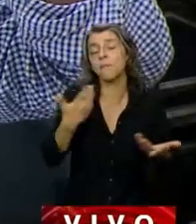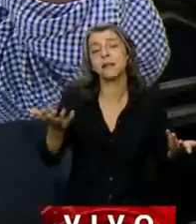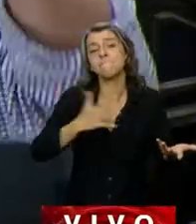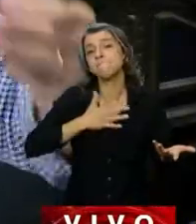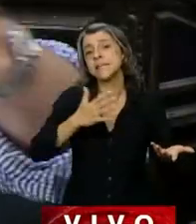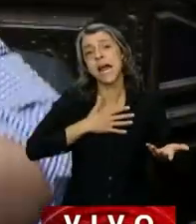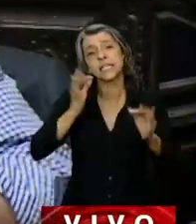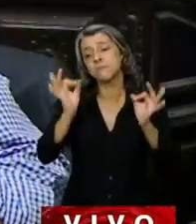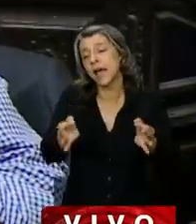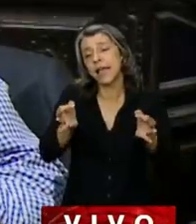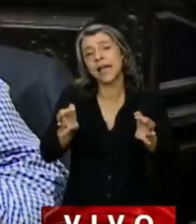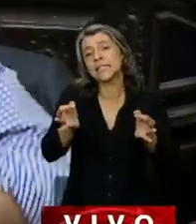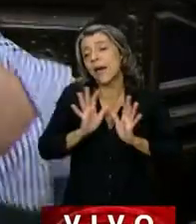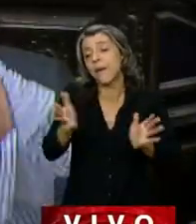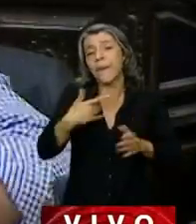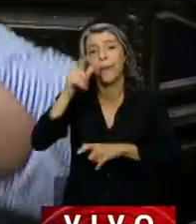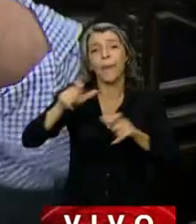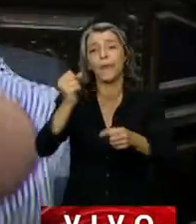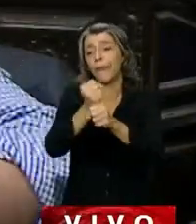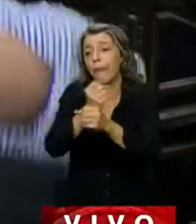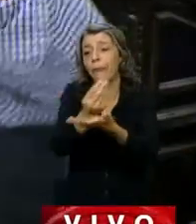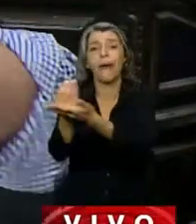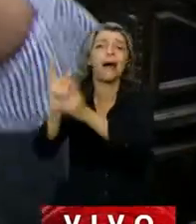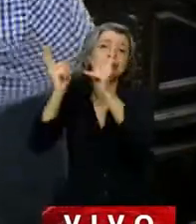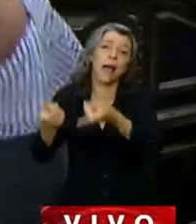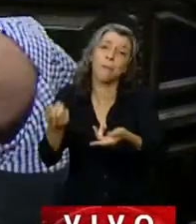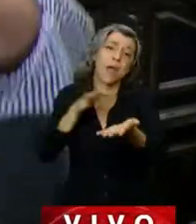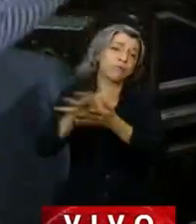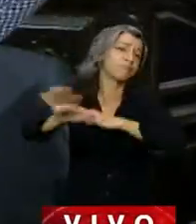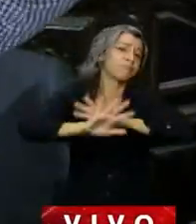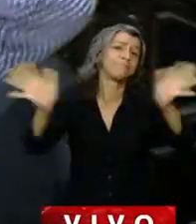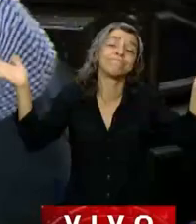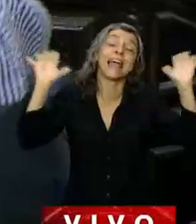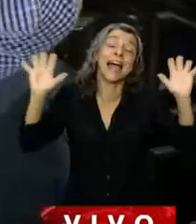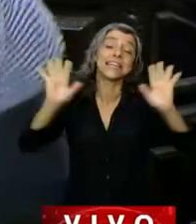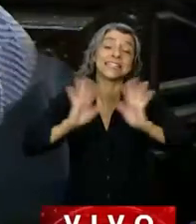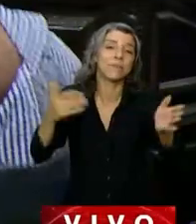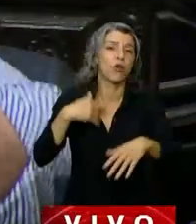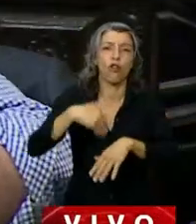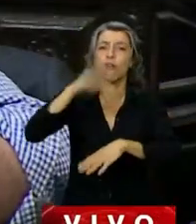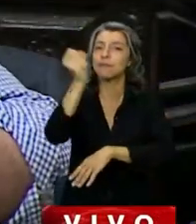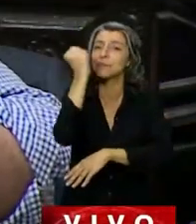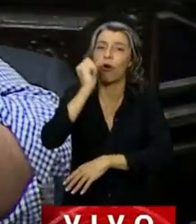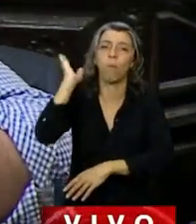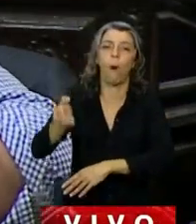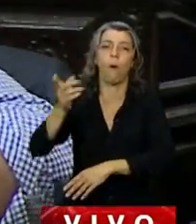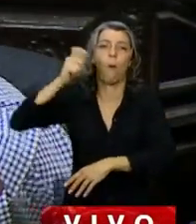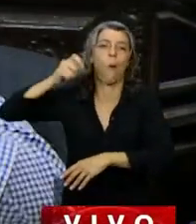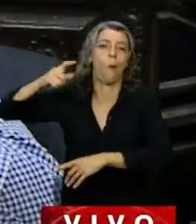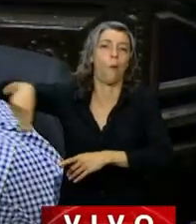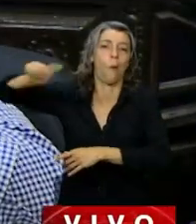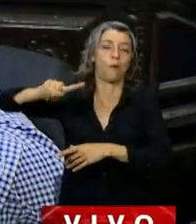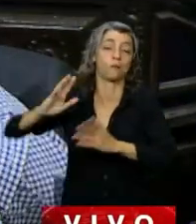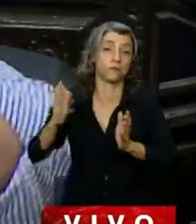trabajadores del sistema judicial. Va a ser injusto para ellos, pero es más importante darle un golpe al lawfare. Y